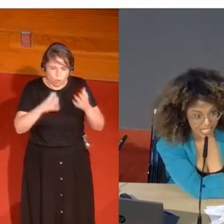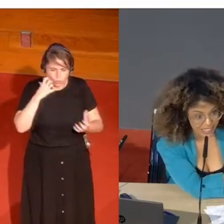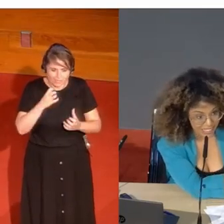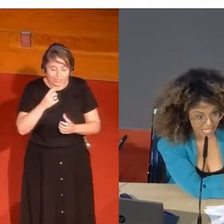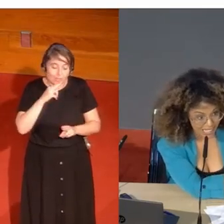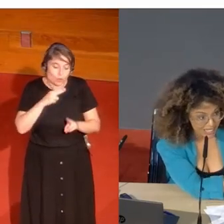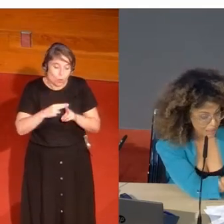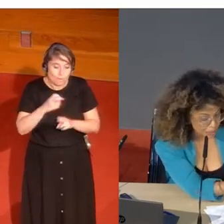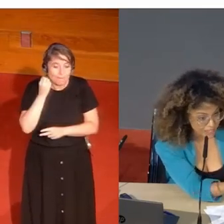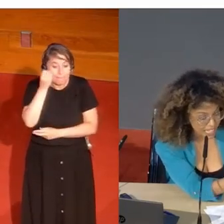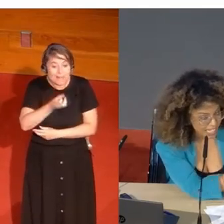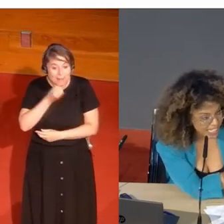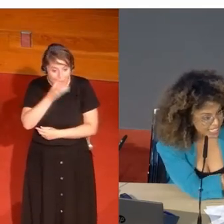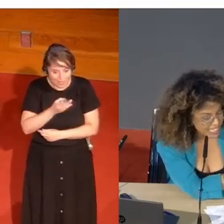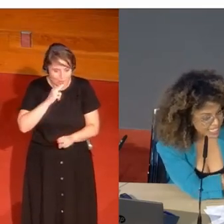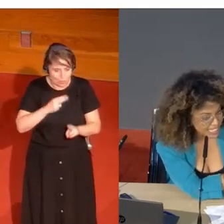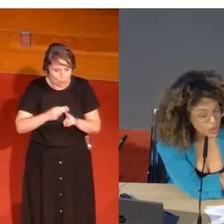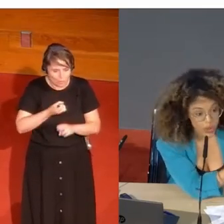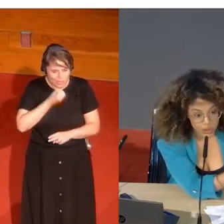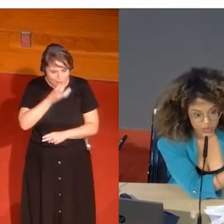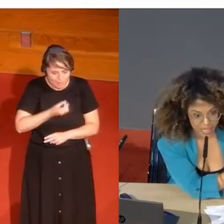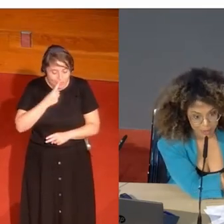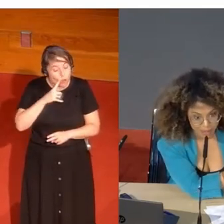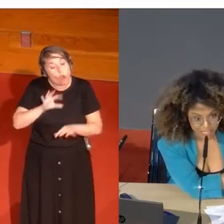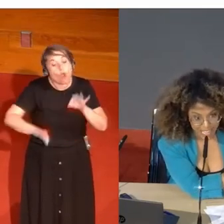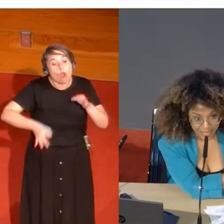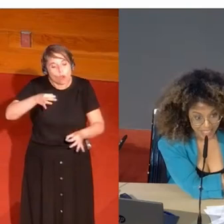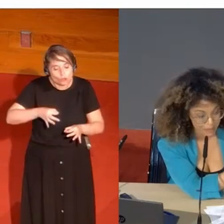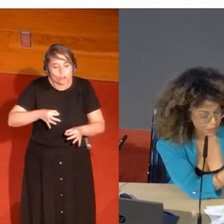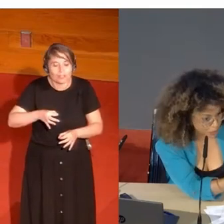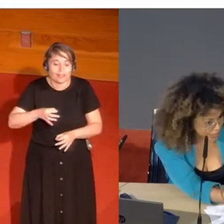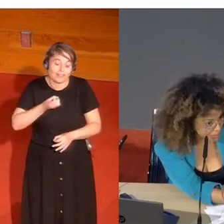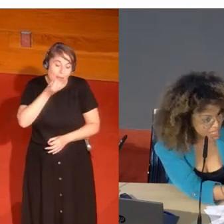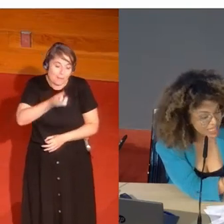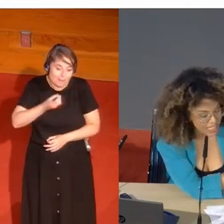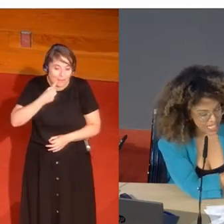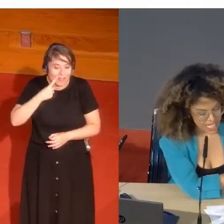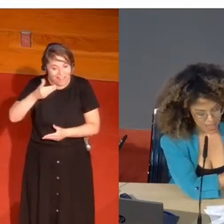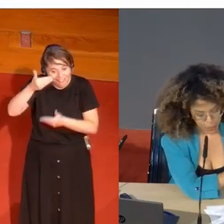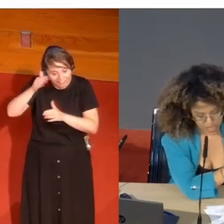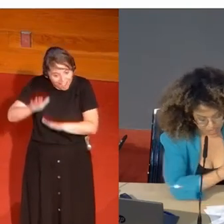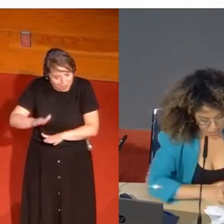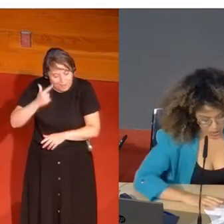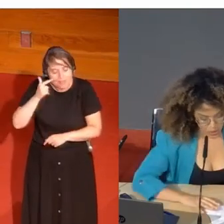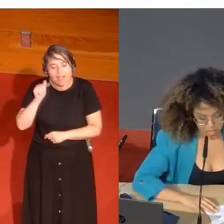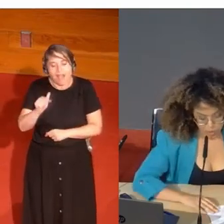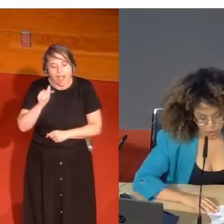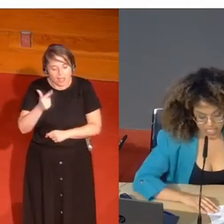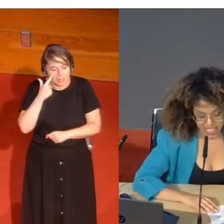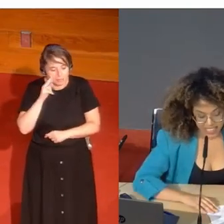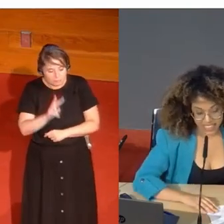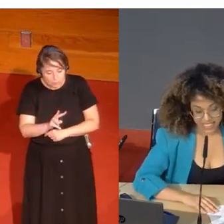primavera de la de la la primavera el otoño de la primavera árabe el campamento deiz y pues allí nos